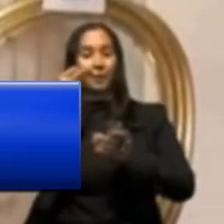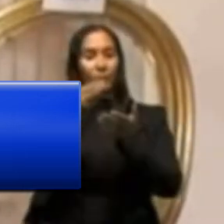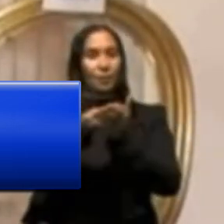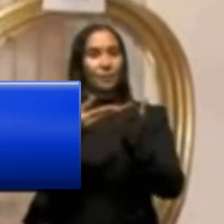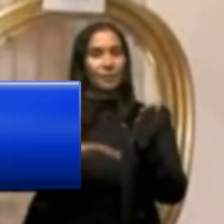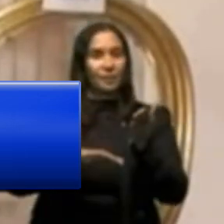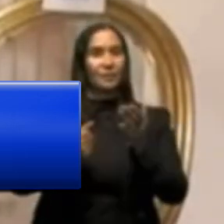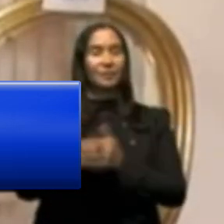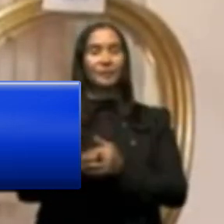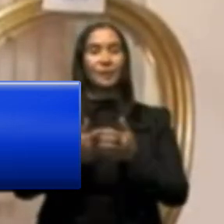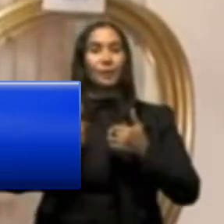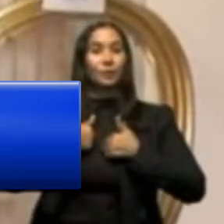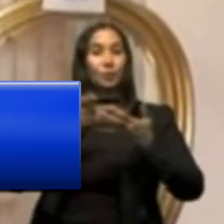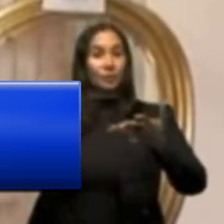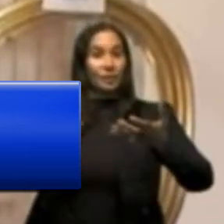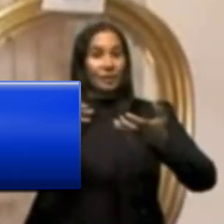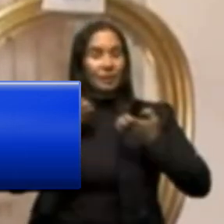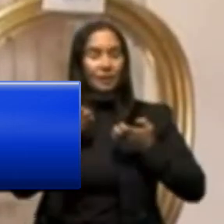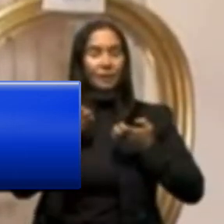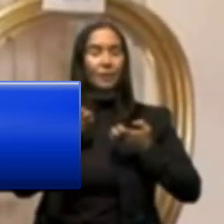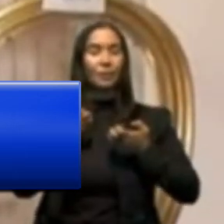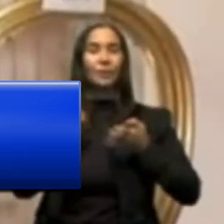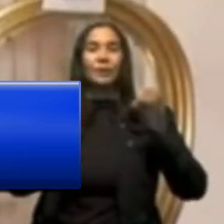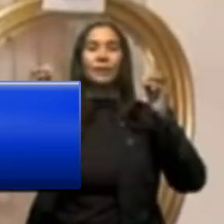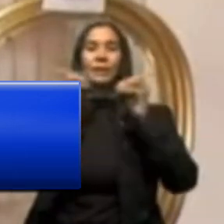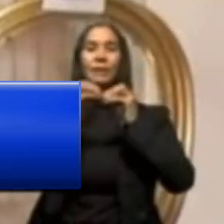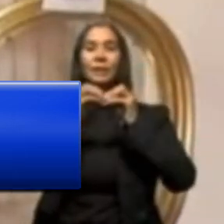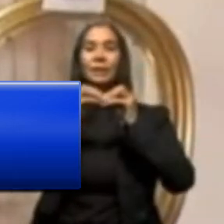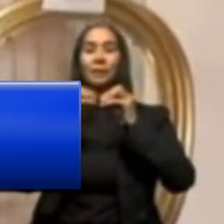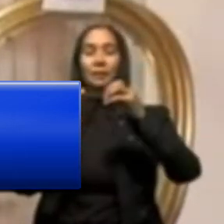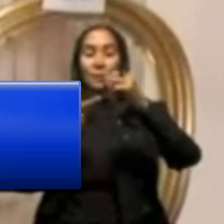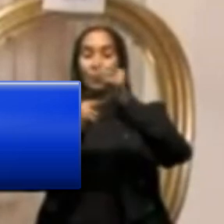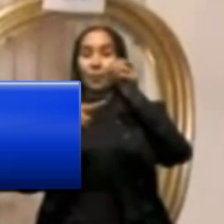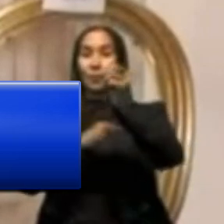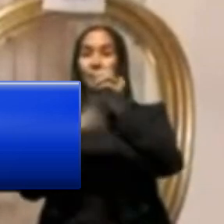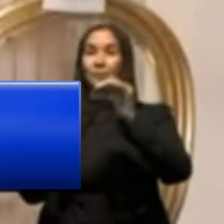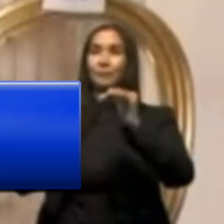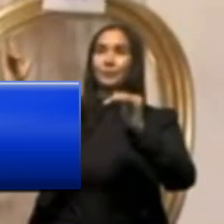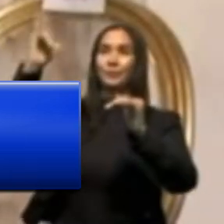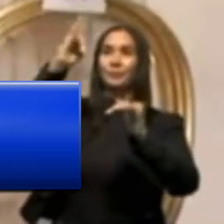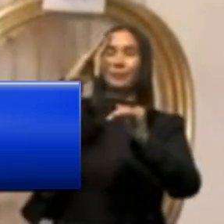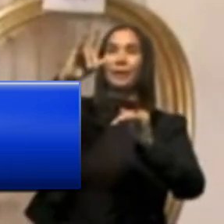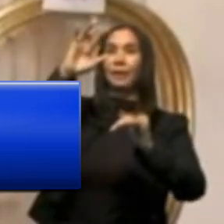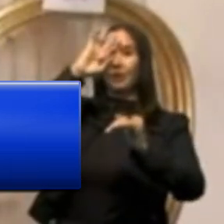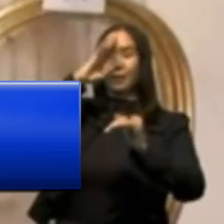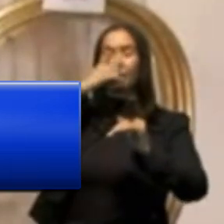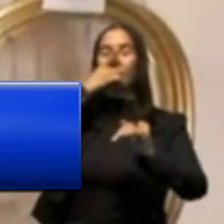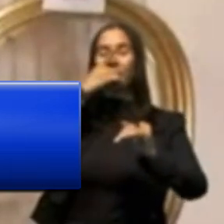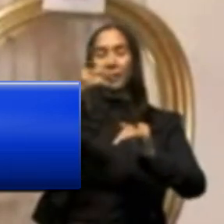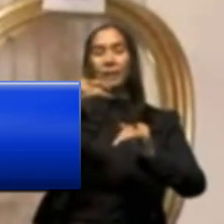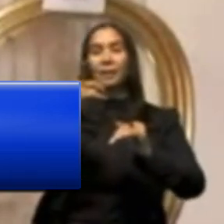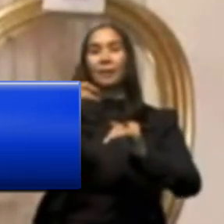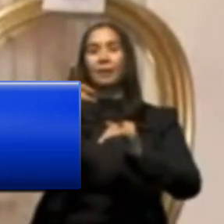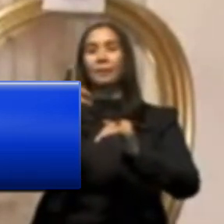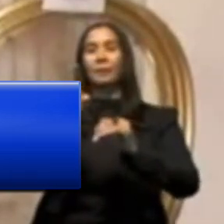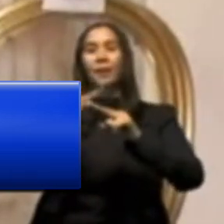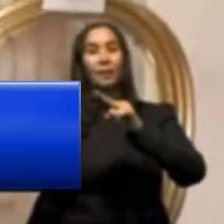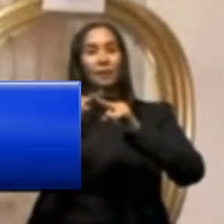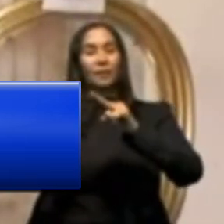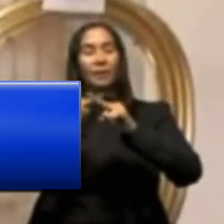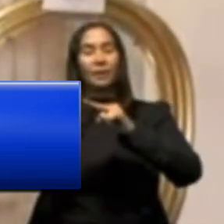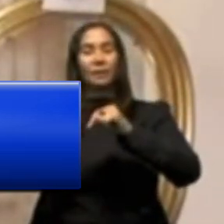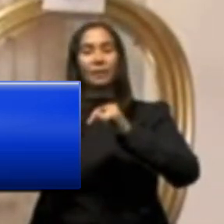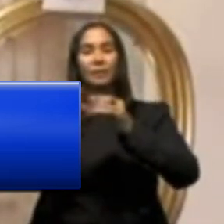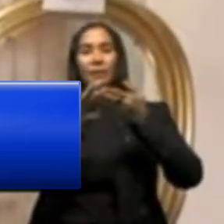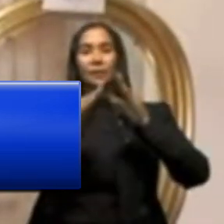precios y yo aspiro a tener un puente aéreo entre República Dominicana y varias de las